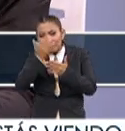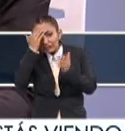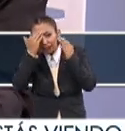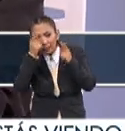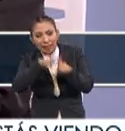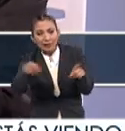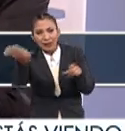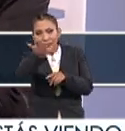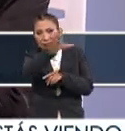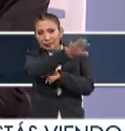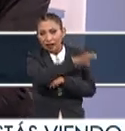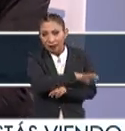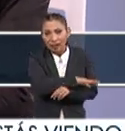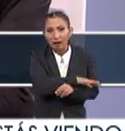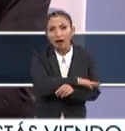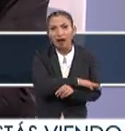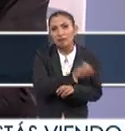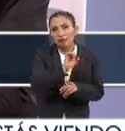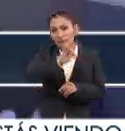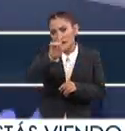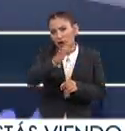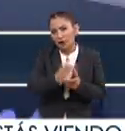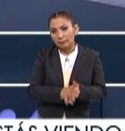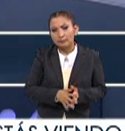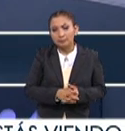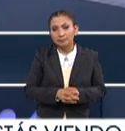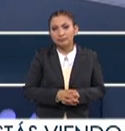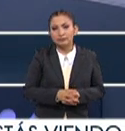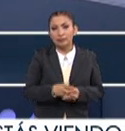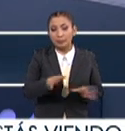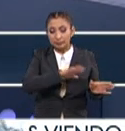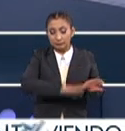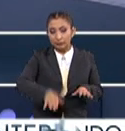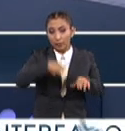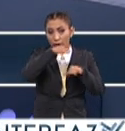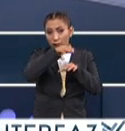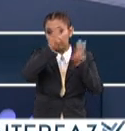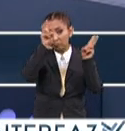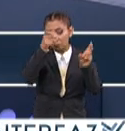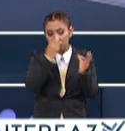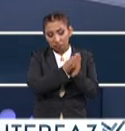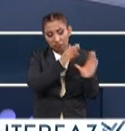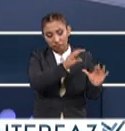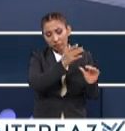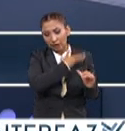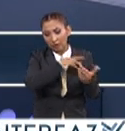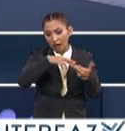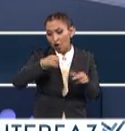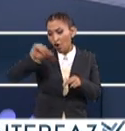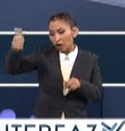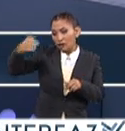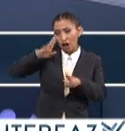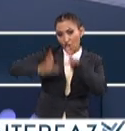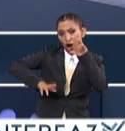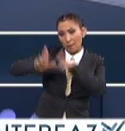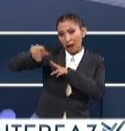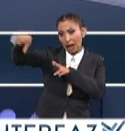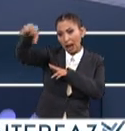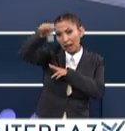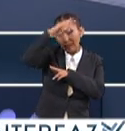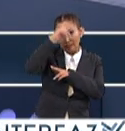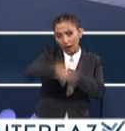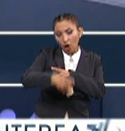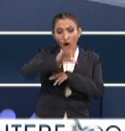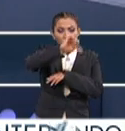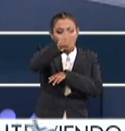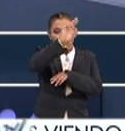incursionando en diversos ámbitos profesionales. En relación a la formación, pues tenemos relación con otras normales del país,